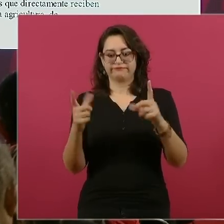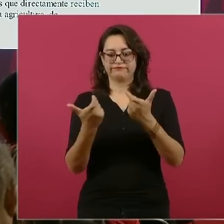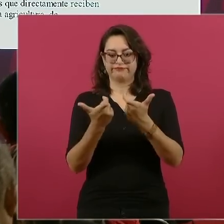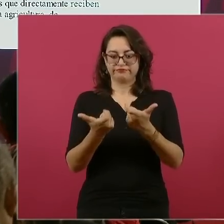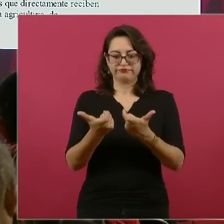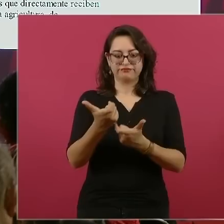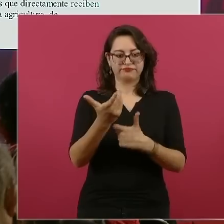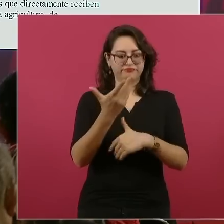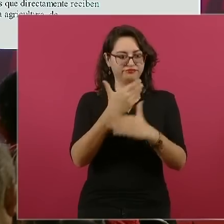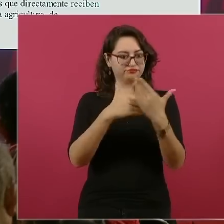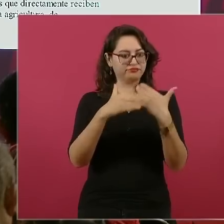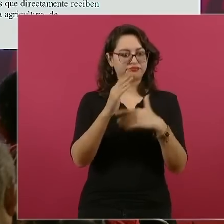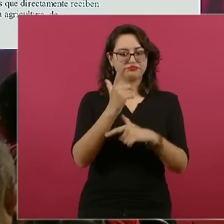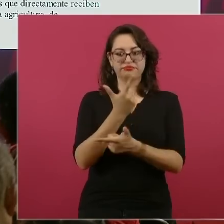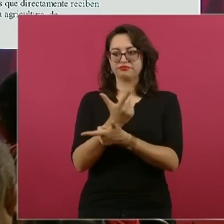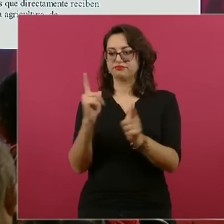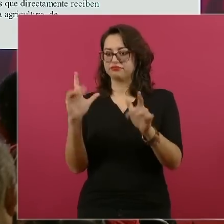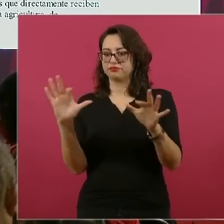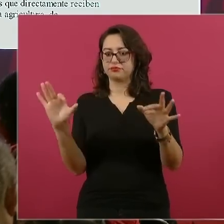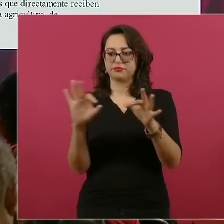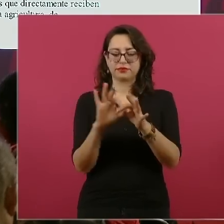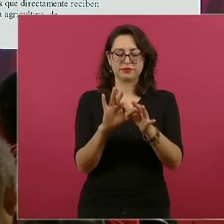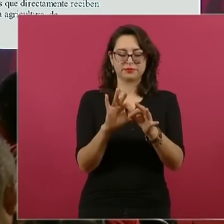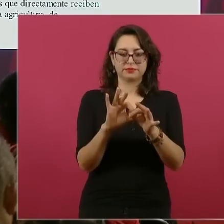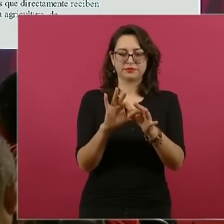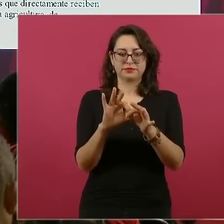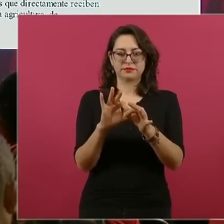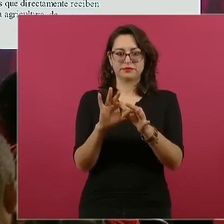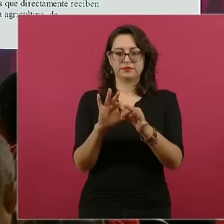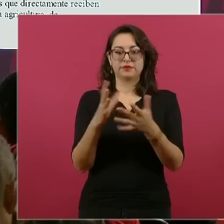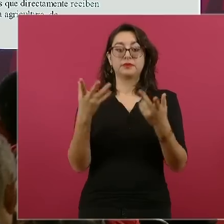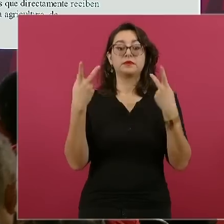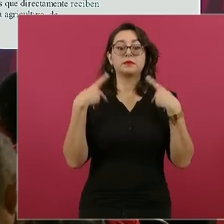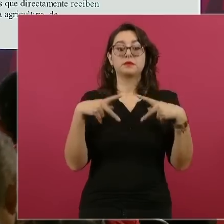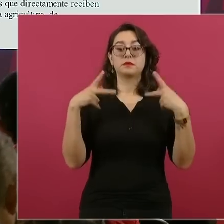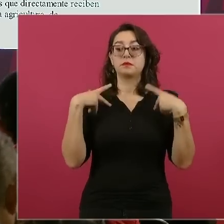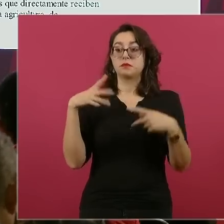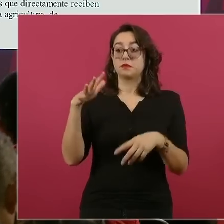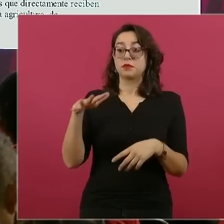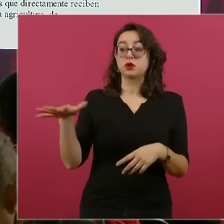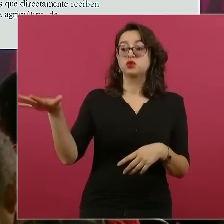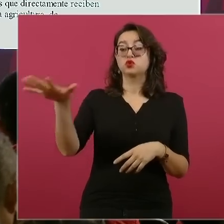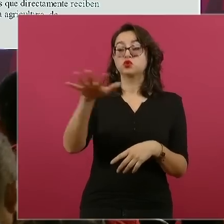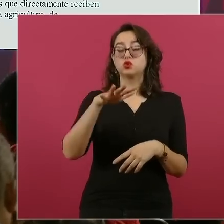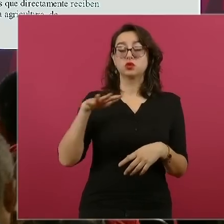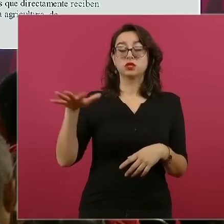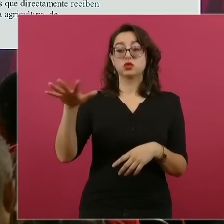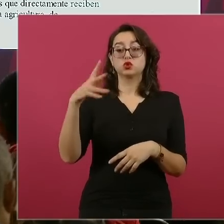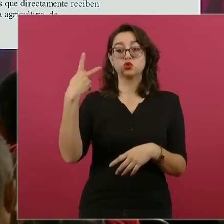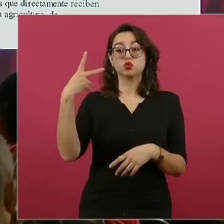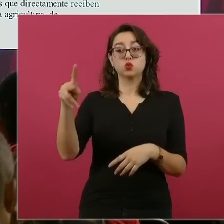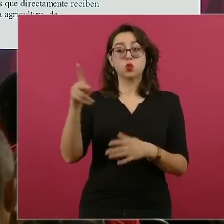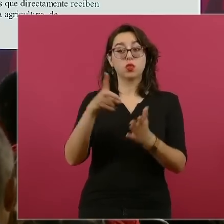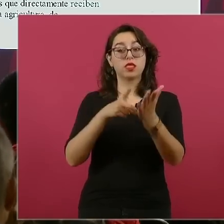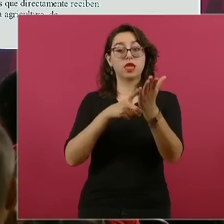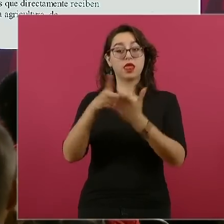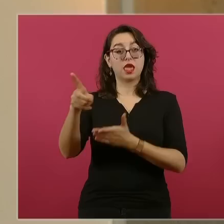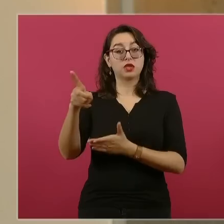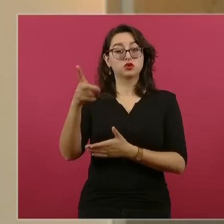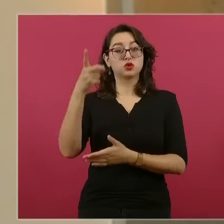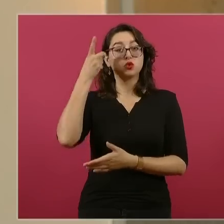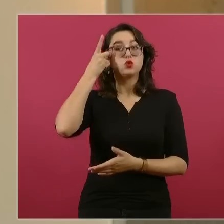Se postula el respeto al derecho de propiedad, Fíjense los magonistas